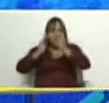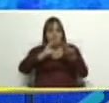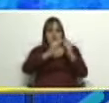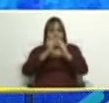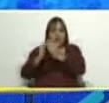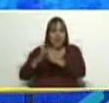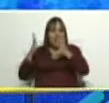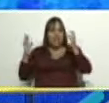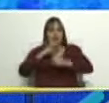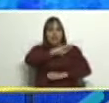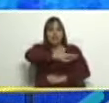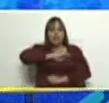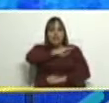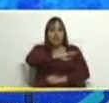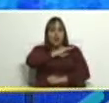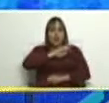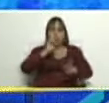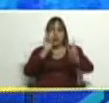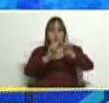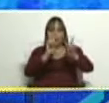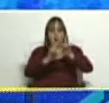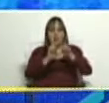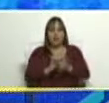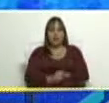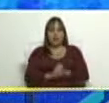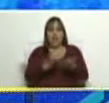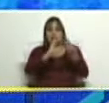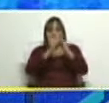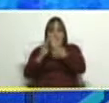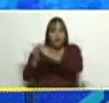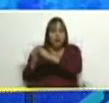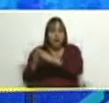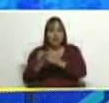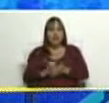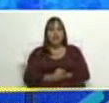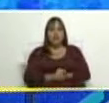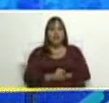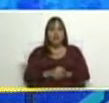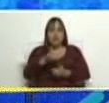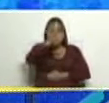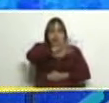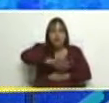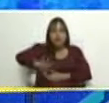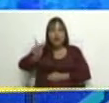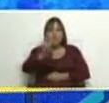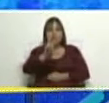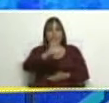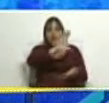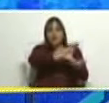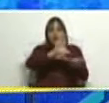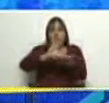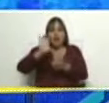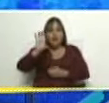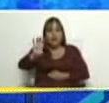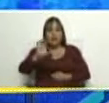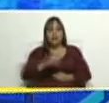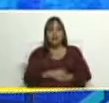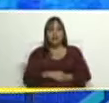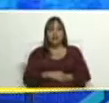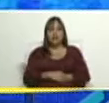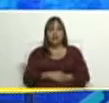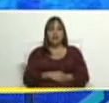Gran Visión Vivienda Venezuela y de los urbanismos populares a lo largo y ancho de las ciudades del país.